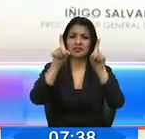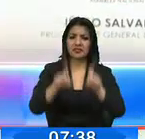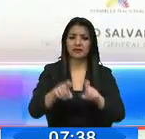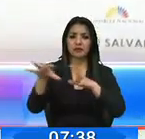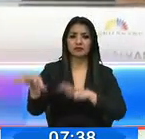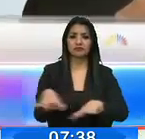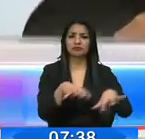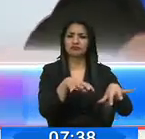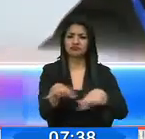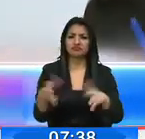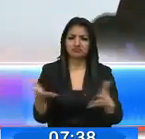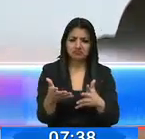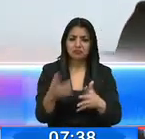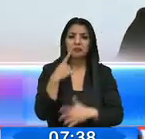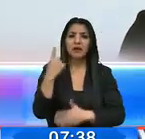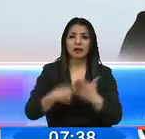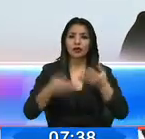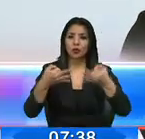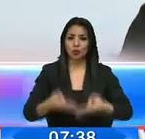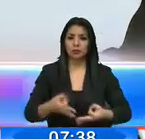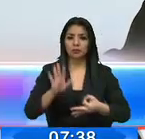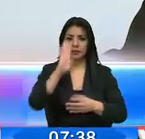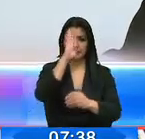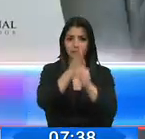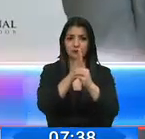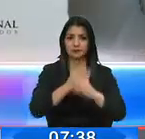coordinar acciones para el cumplimiento de sus fines.